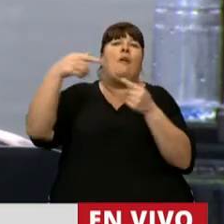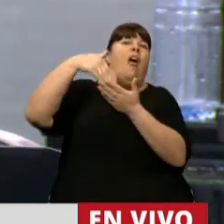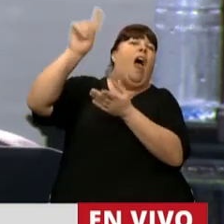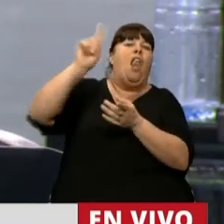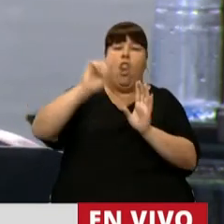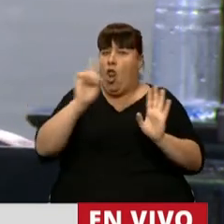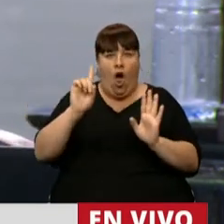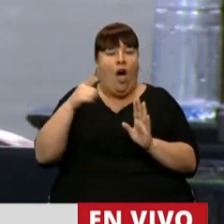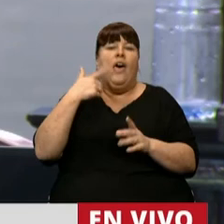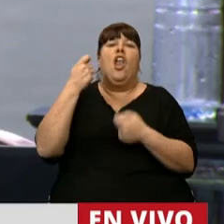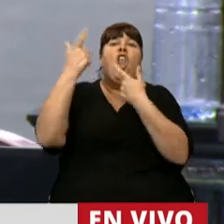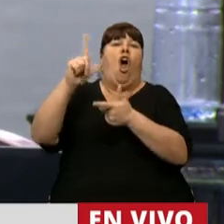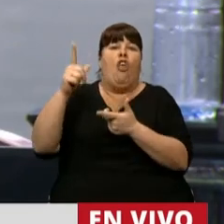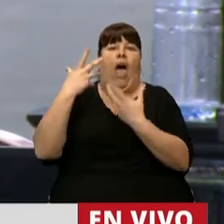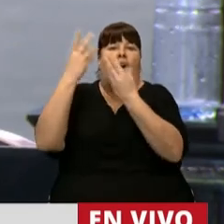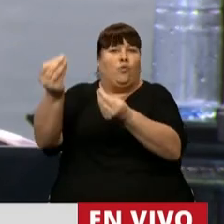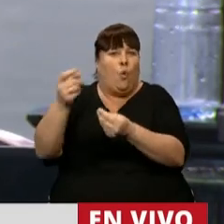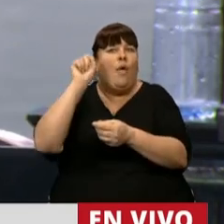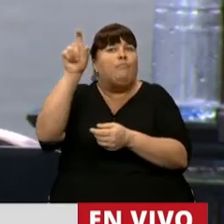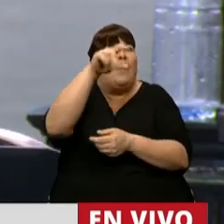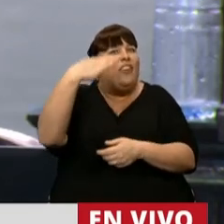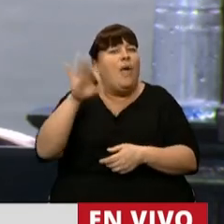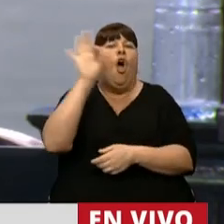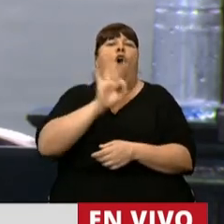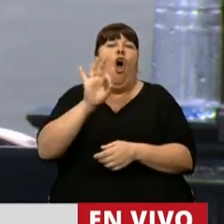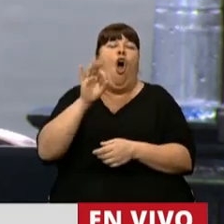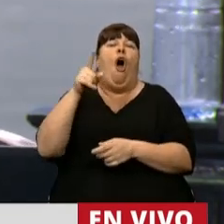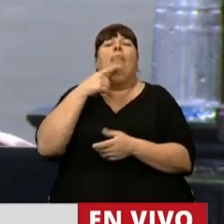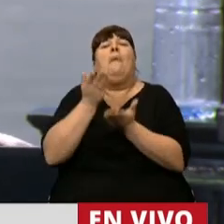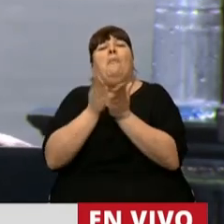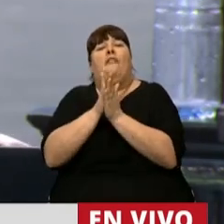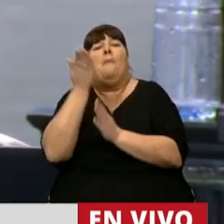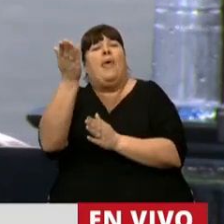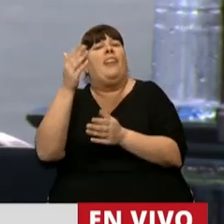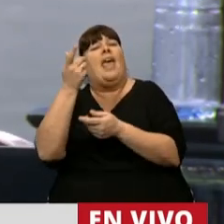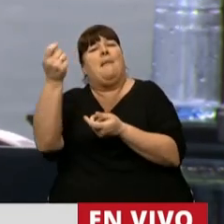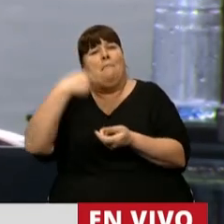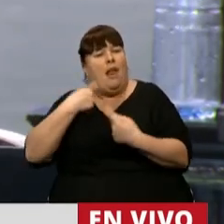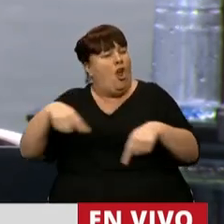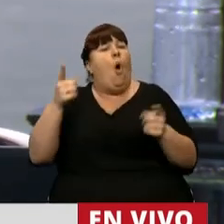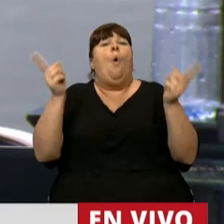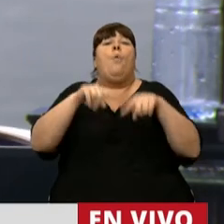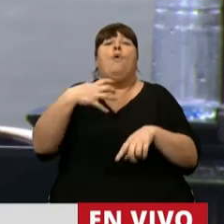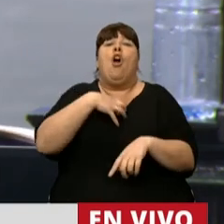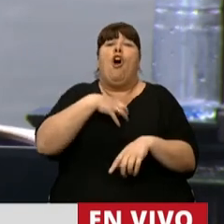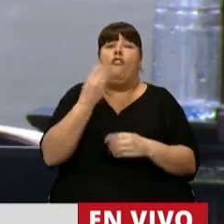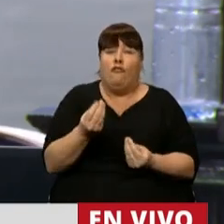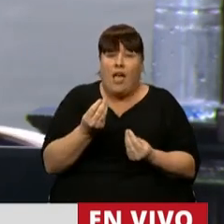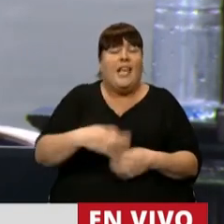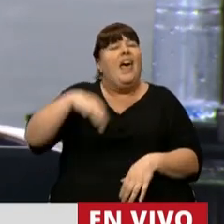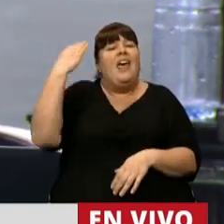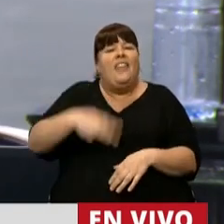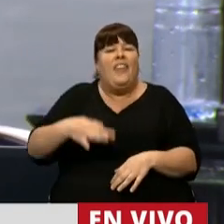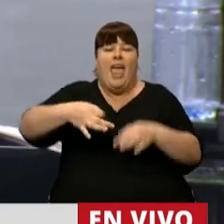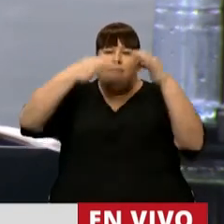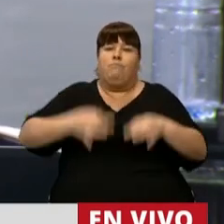opositoras, negándoles los recursos que les corresponden o haciéndoles mendigar recursos. Para recuperar la confianza, señora presidenta, hay que tener